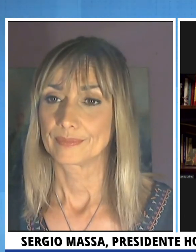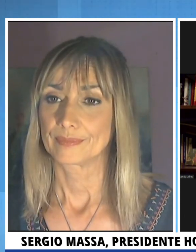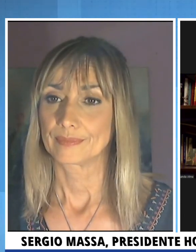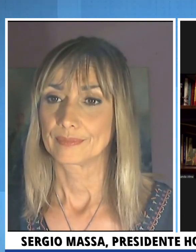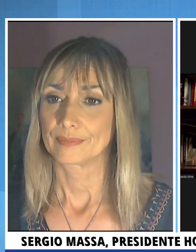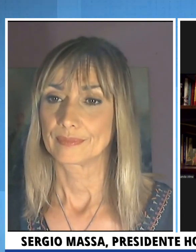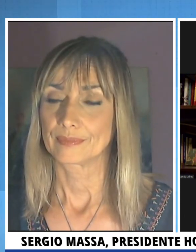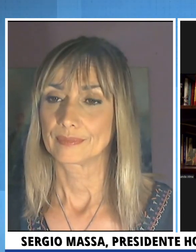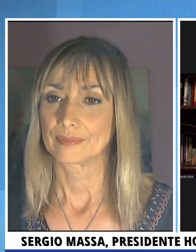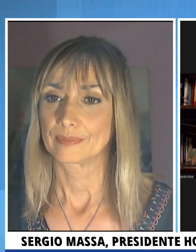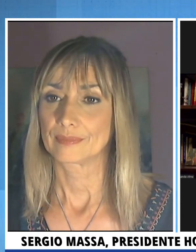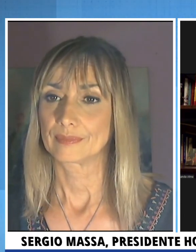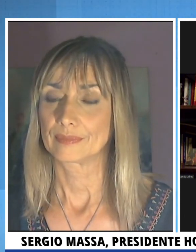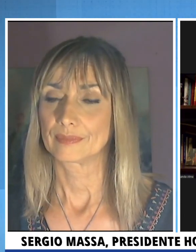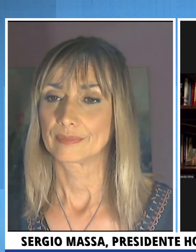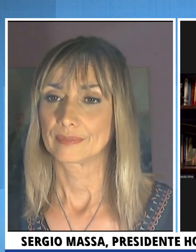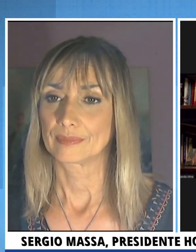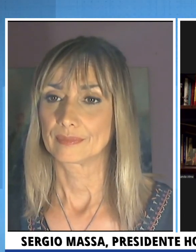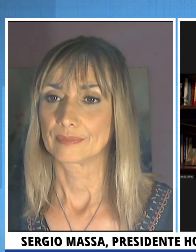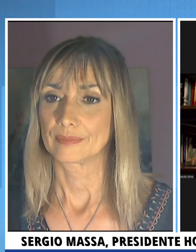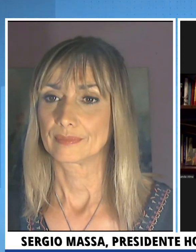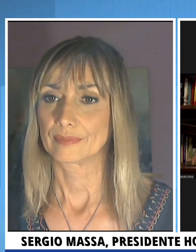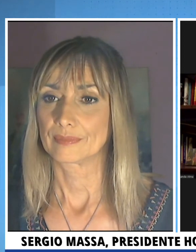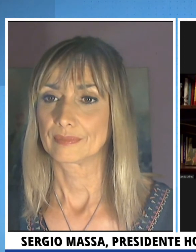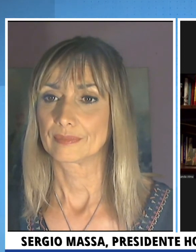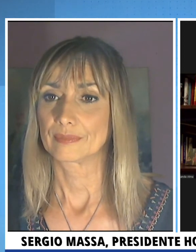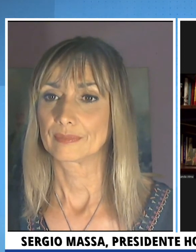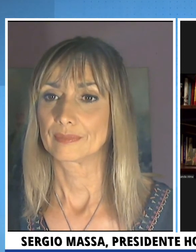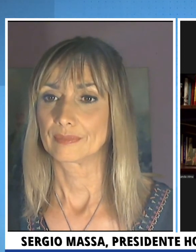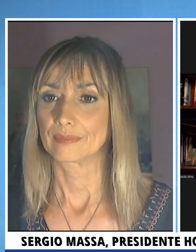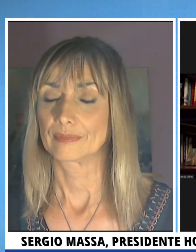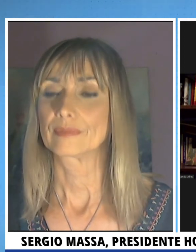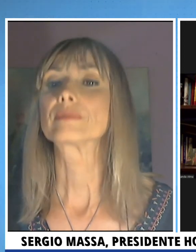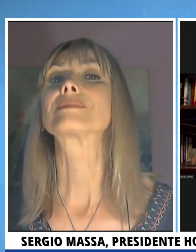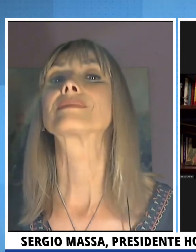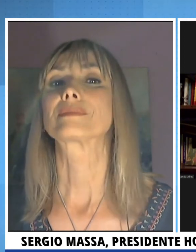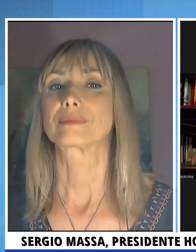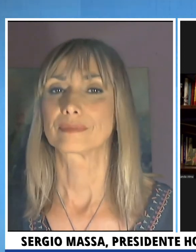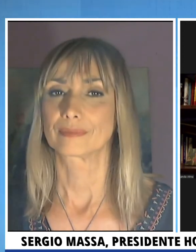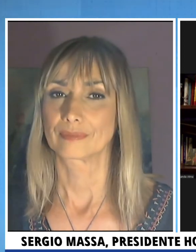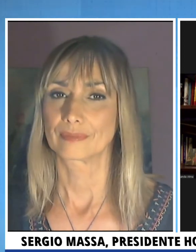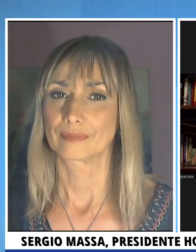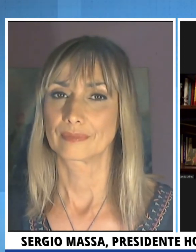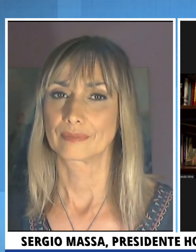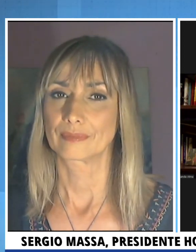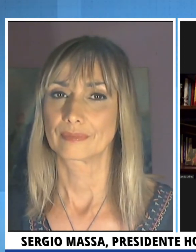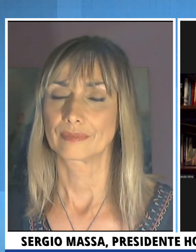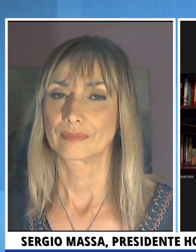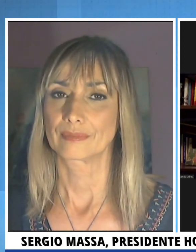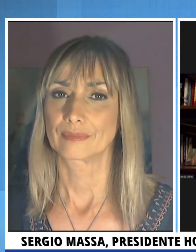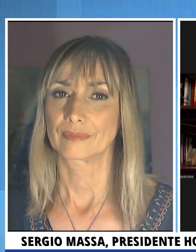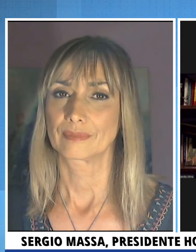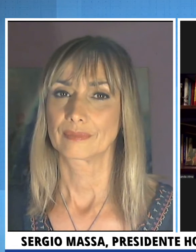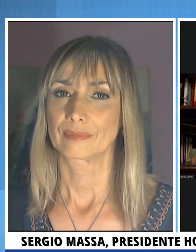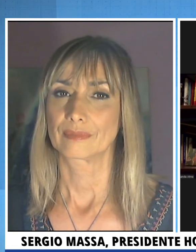No, te comentaba Karin que hasta ahora este es el primer proyecto de ley que, como bien decía recién Amanda, es un proyecto